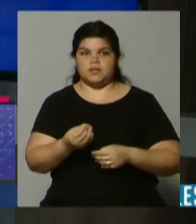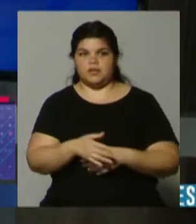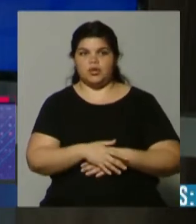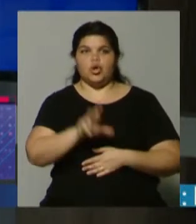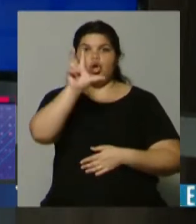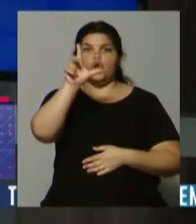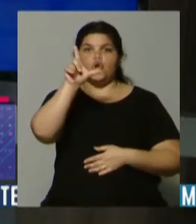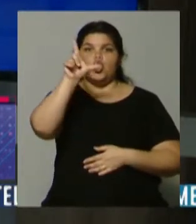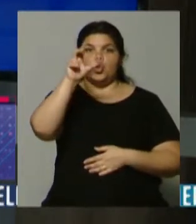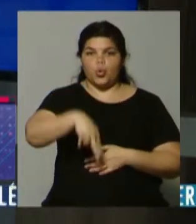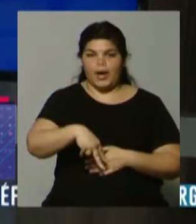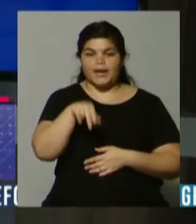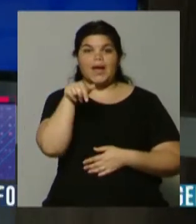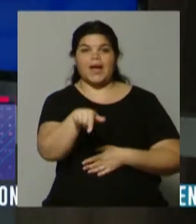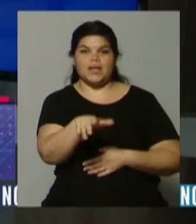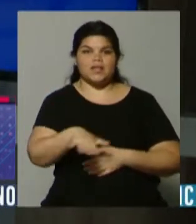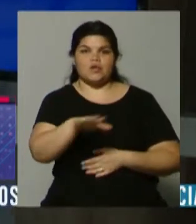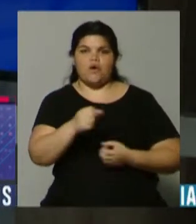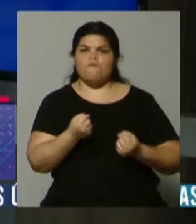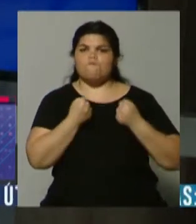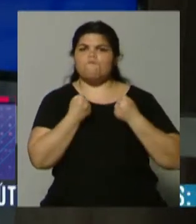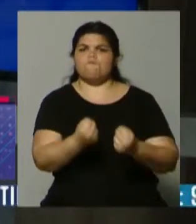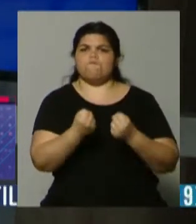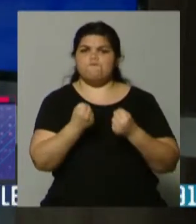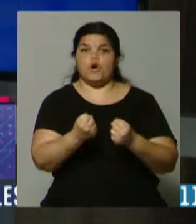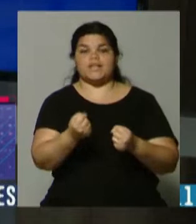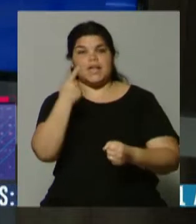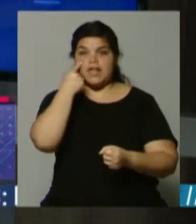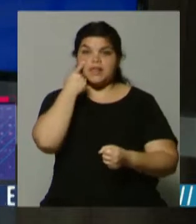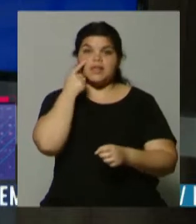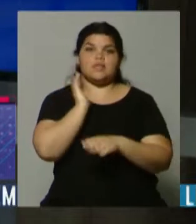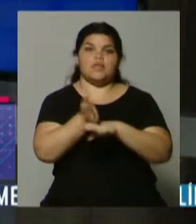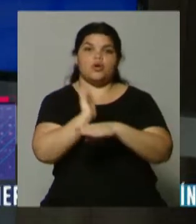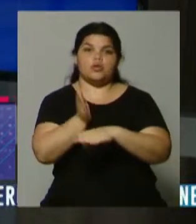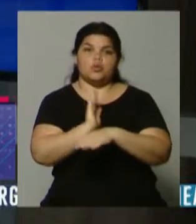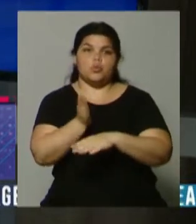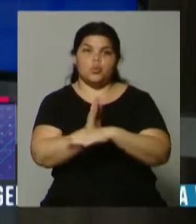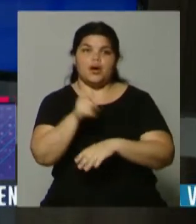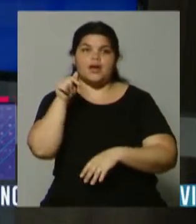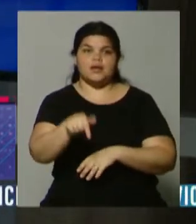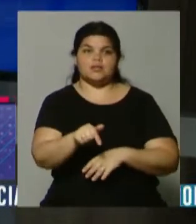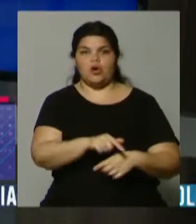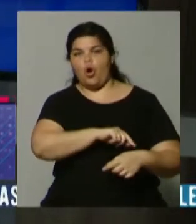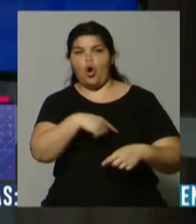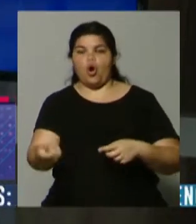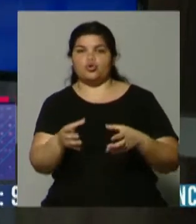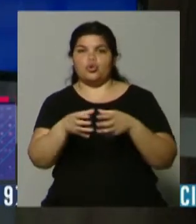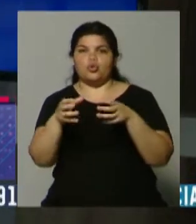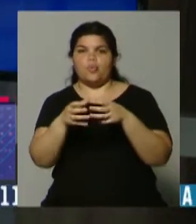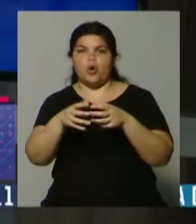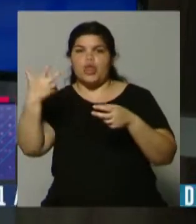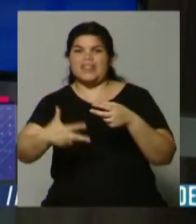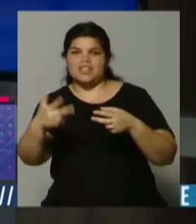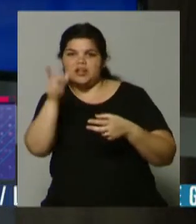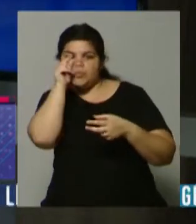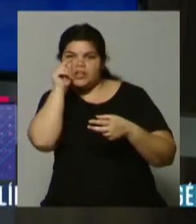y lograba mantener con cierta regularidad al menos esa intendencia, con lo cual le daba una proyección de gestión que no tienen las terceras fuerzas que no logran eso. Por otro